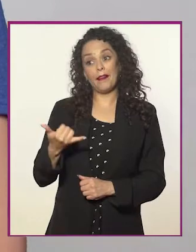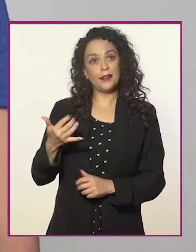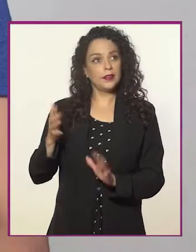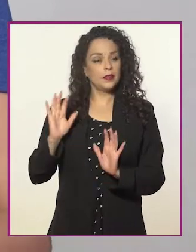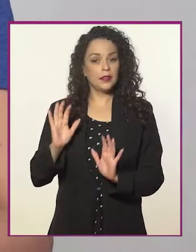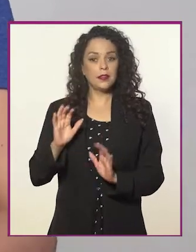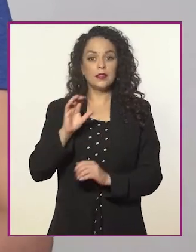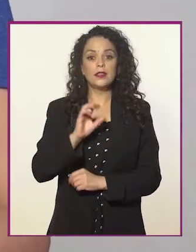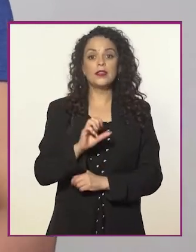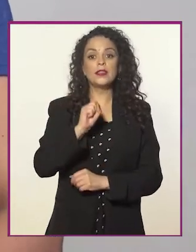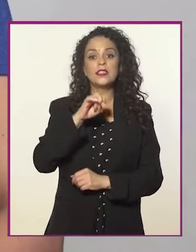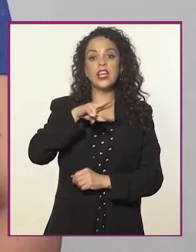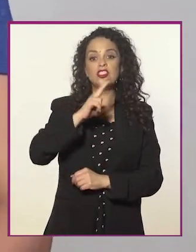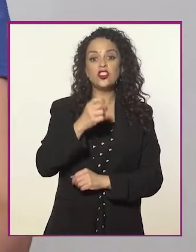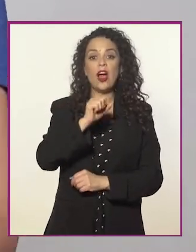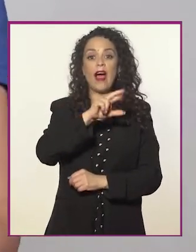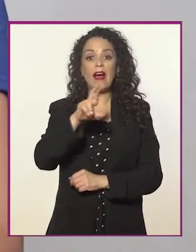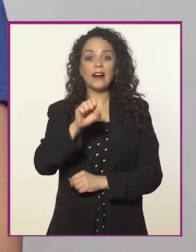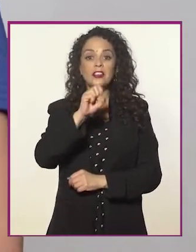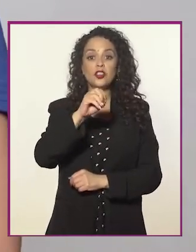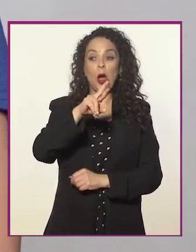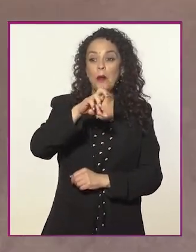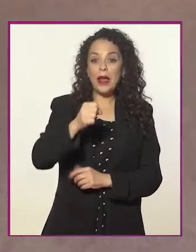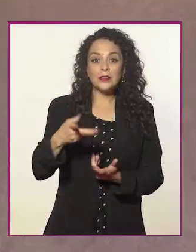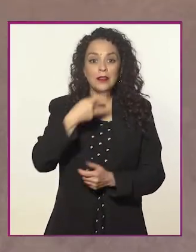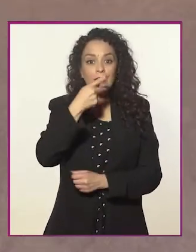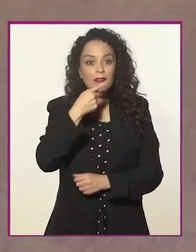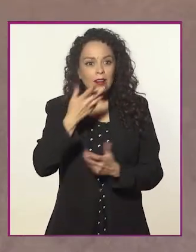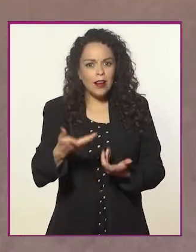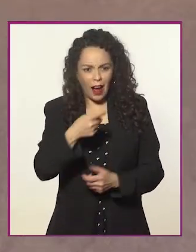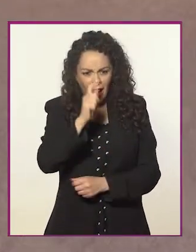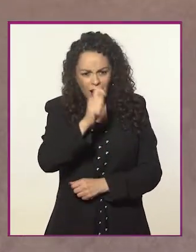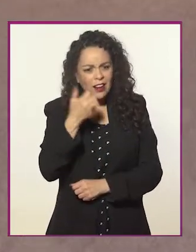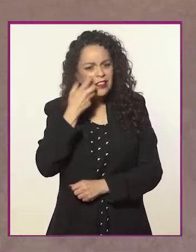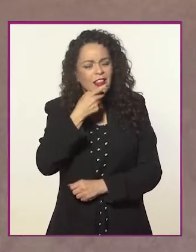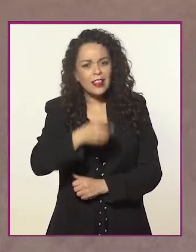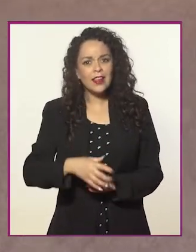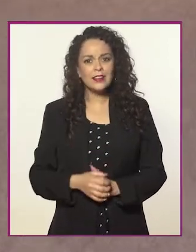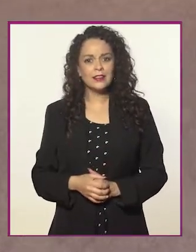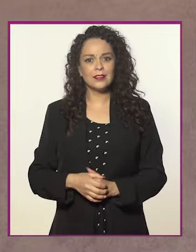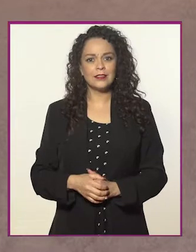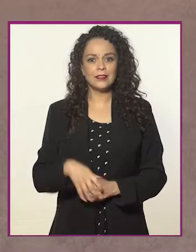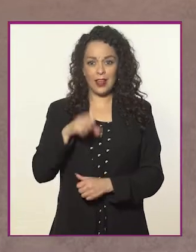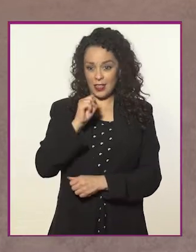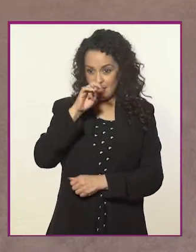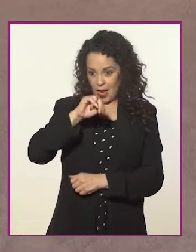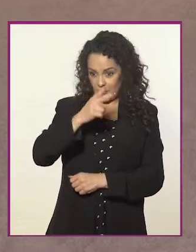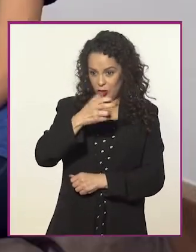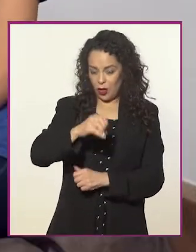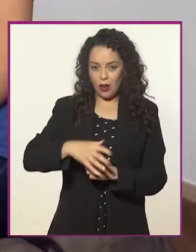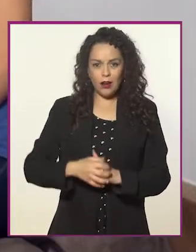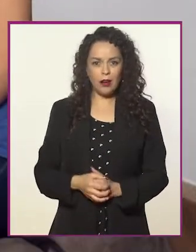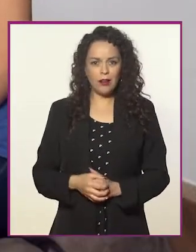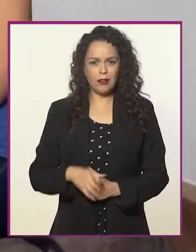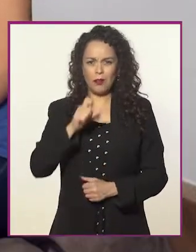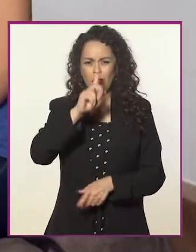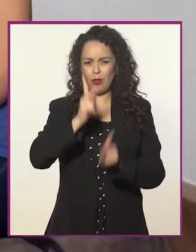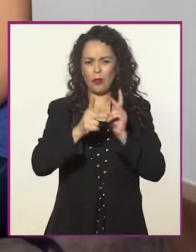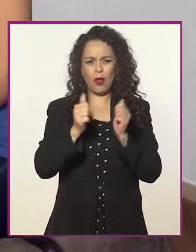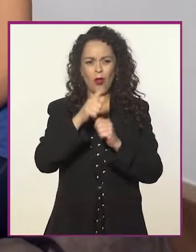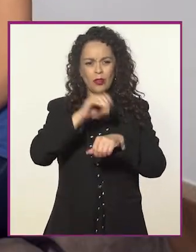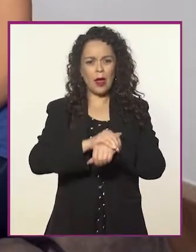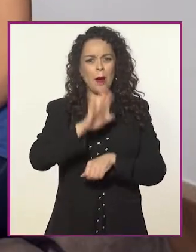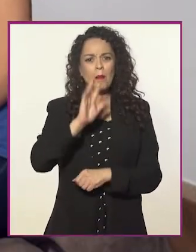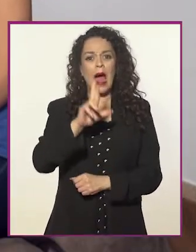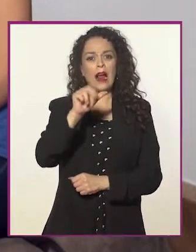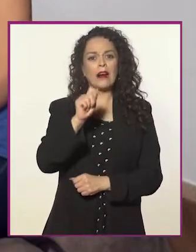de cincho, arre y sobres? ¿A poco significan algo? Cincho. Cuando hablas con tus amigos parecen